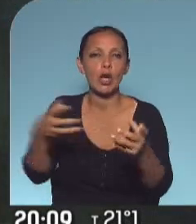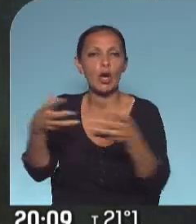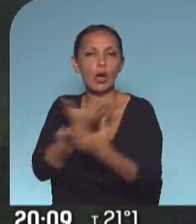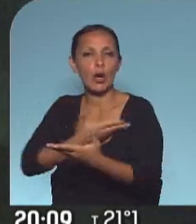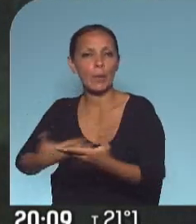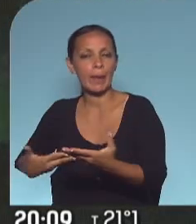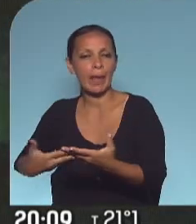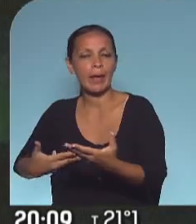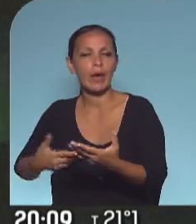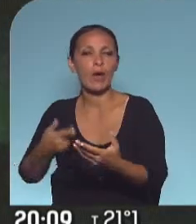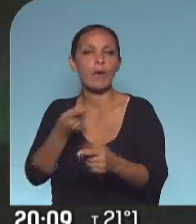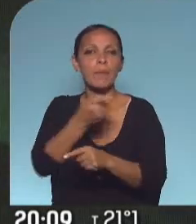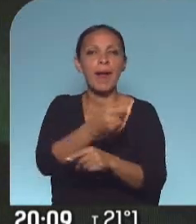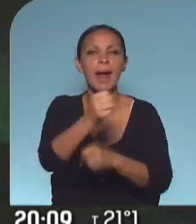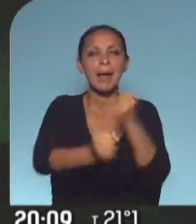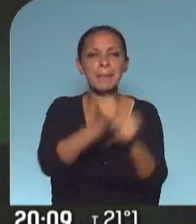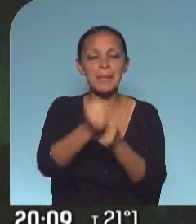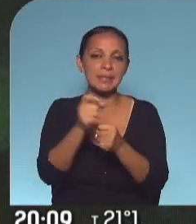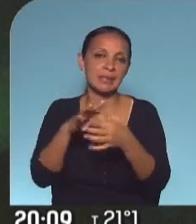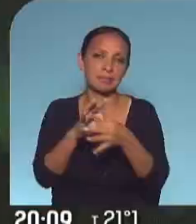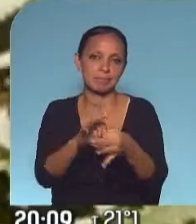las empresas del grupo económico familiar.